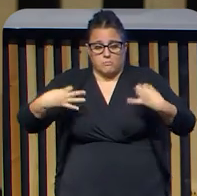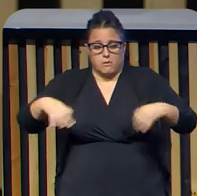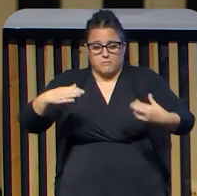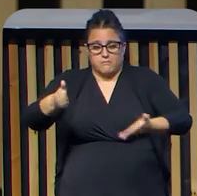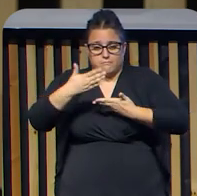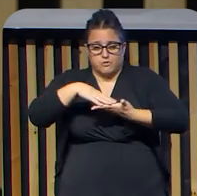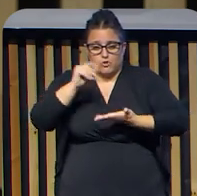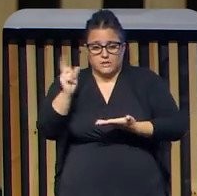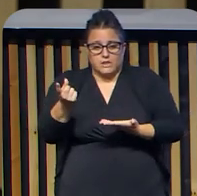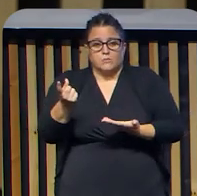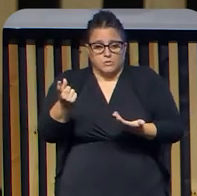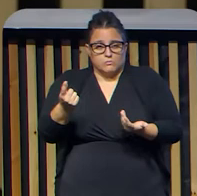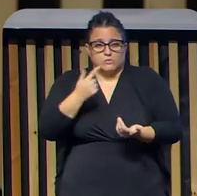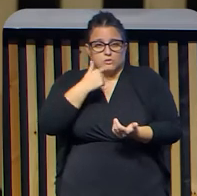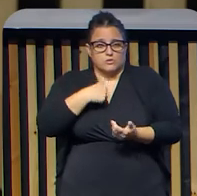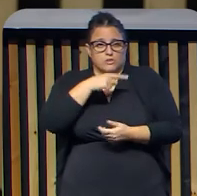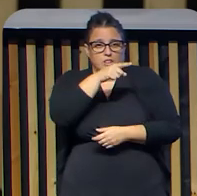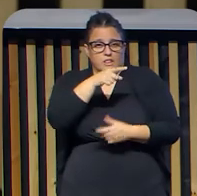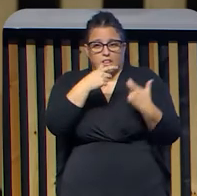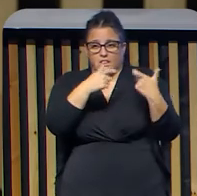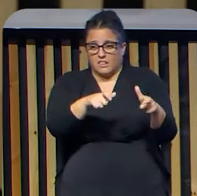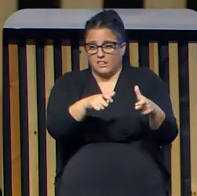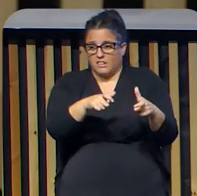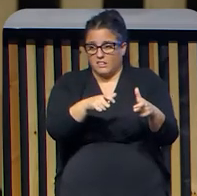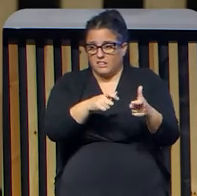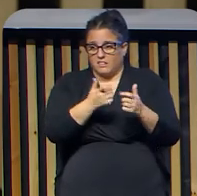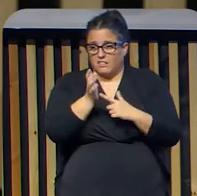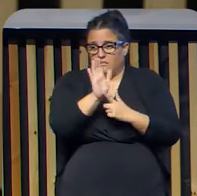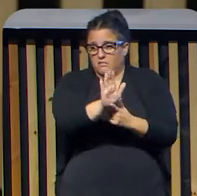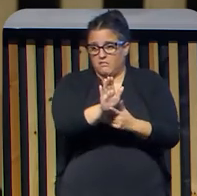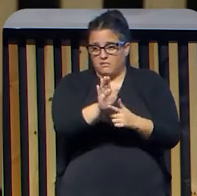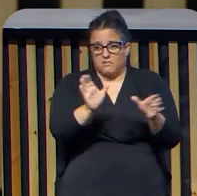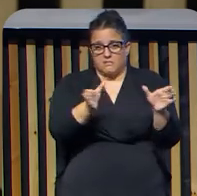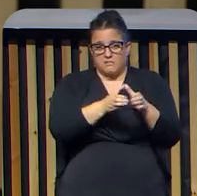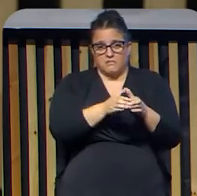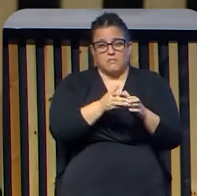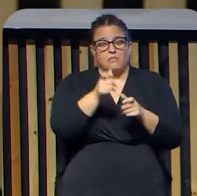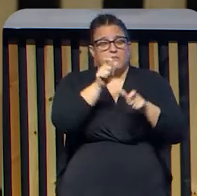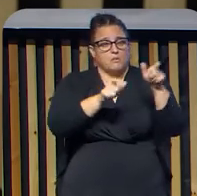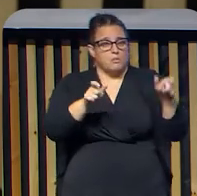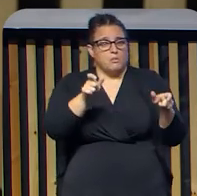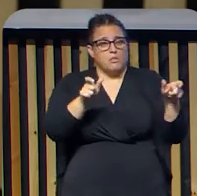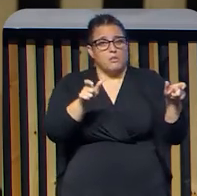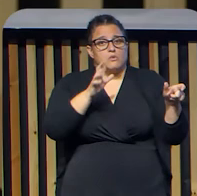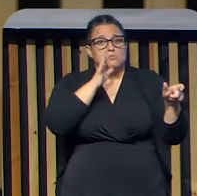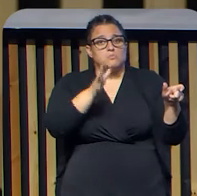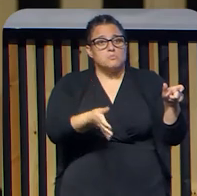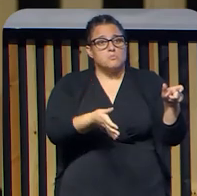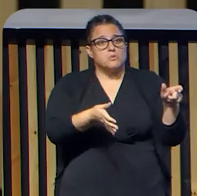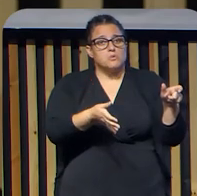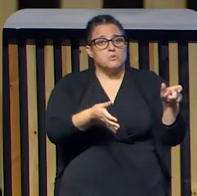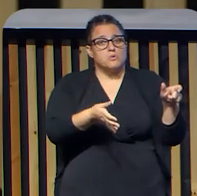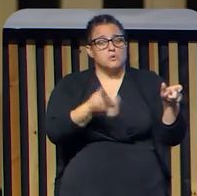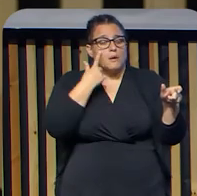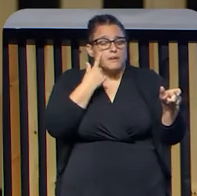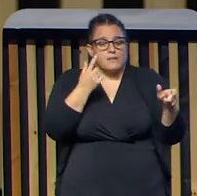la gente necesita un traductor que lo salve O sea que no vamos en la oscuridad total a la hora tampoco de renovar